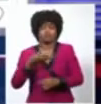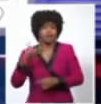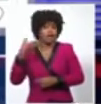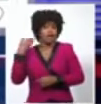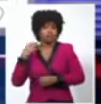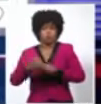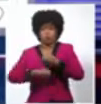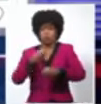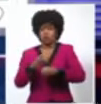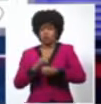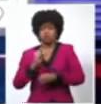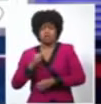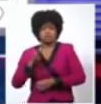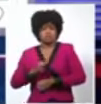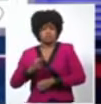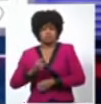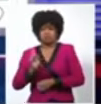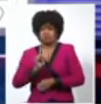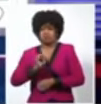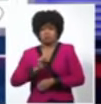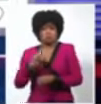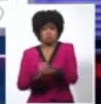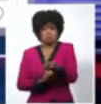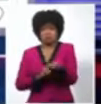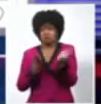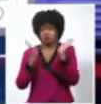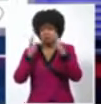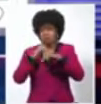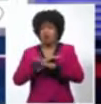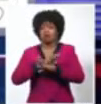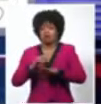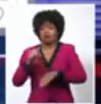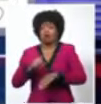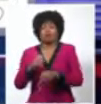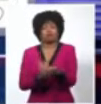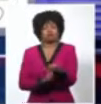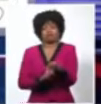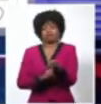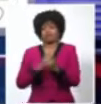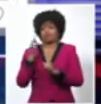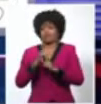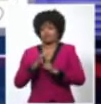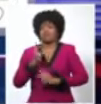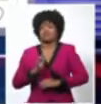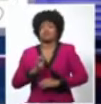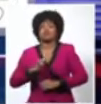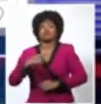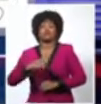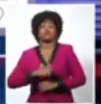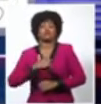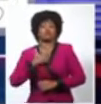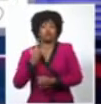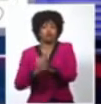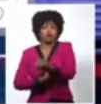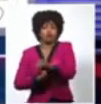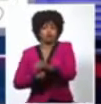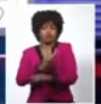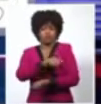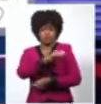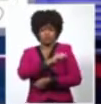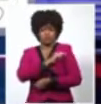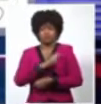esa frecuencia en años anteriores y ya se ha hecho habitual a partir de la cultura que ha adquirido la población en este